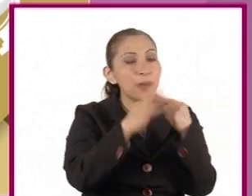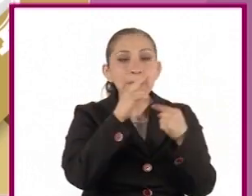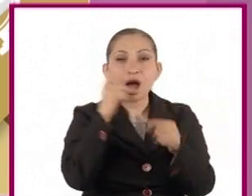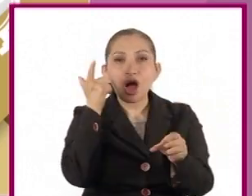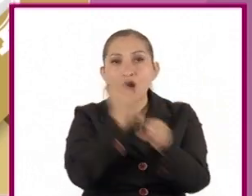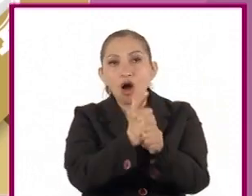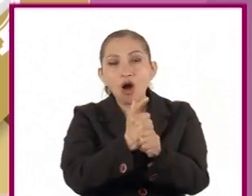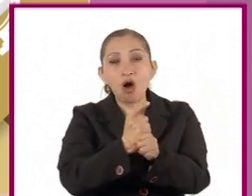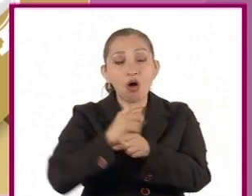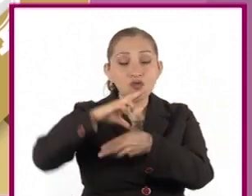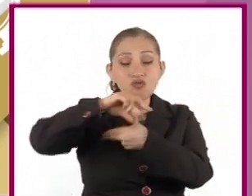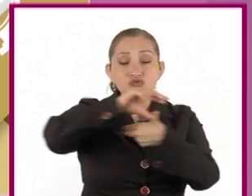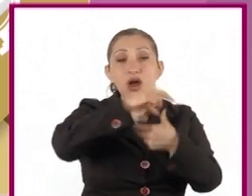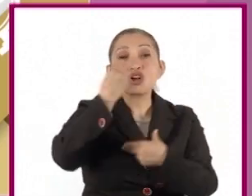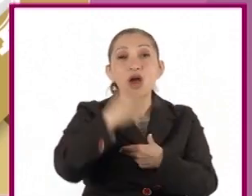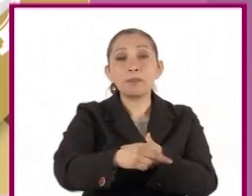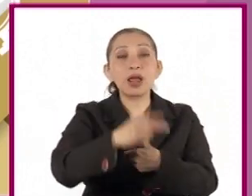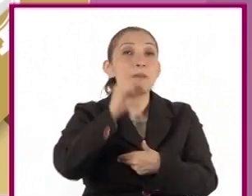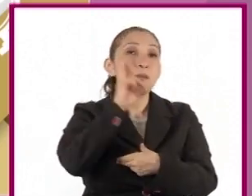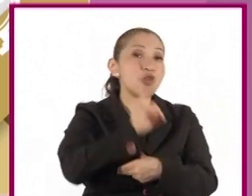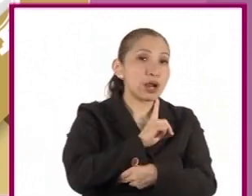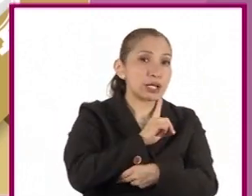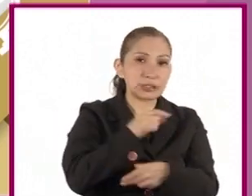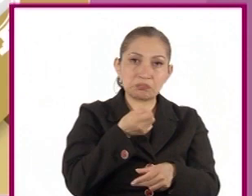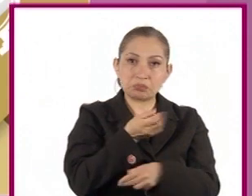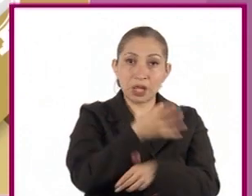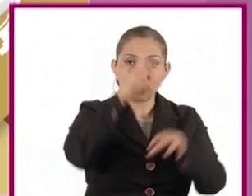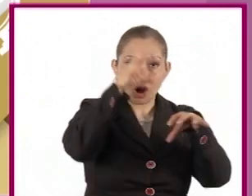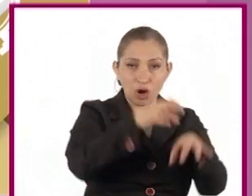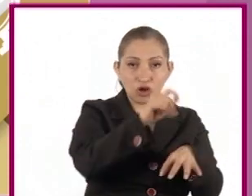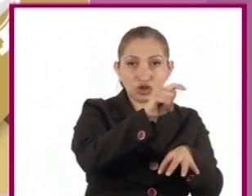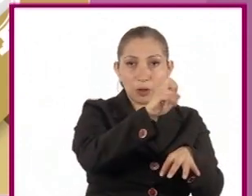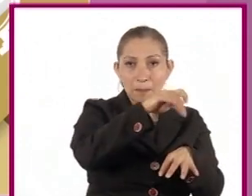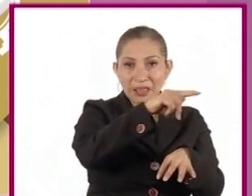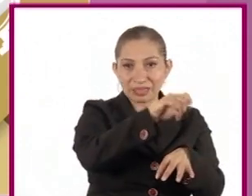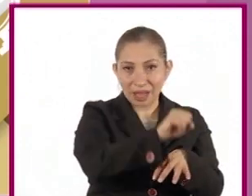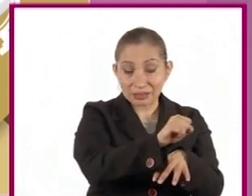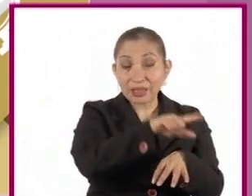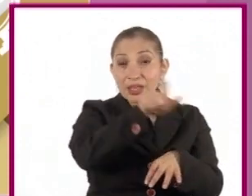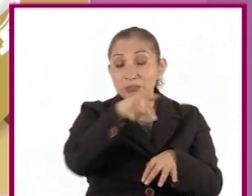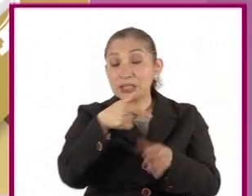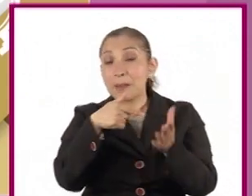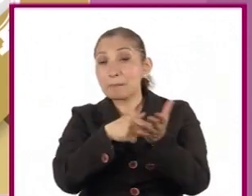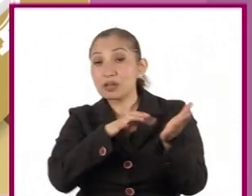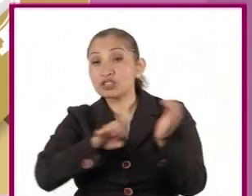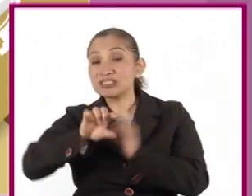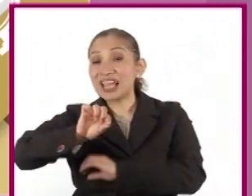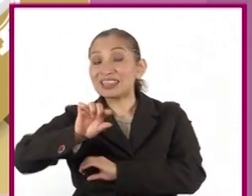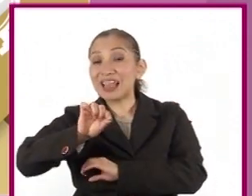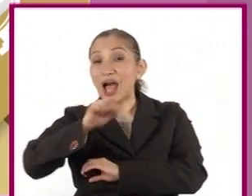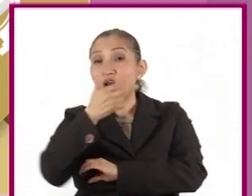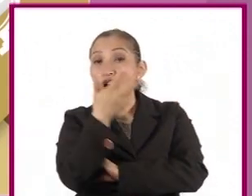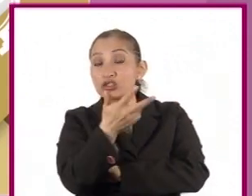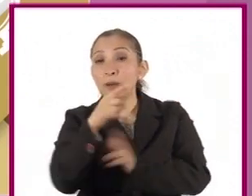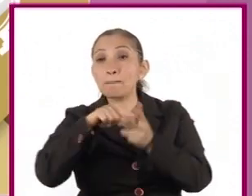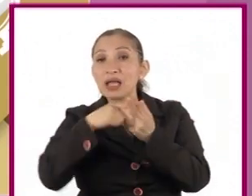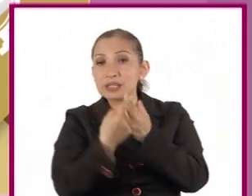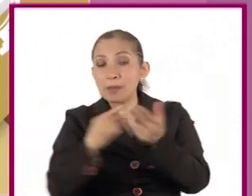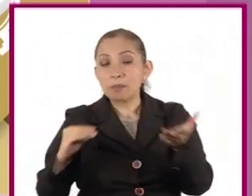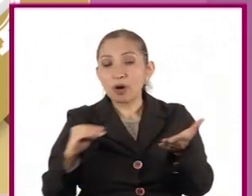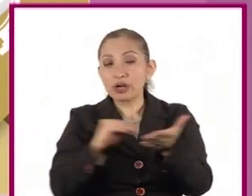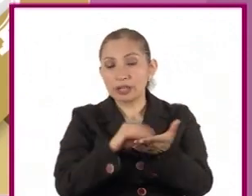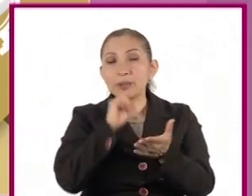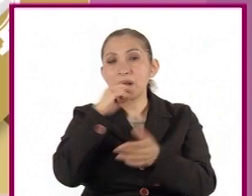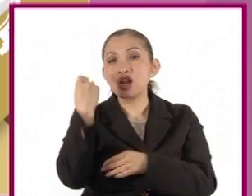a las tormentas con nombres de mujer. Más tarde, en 1978, comenzaron a